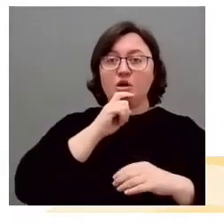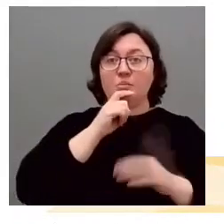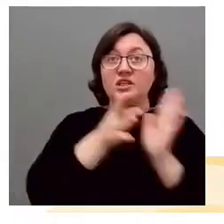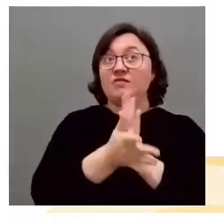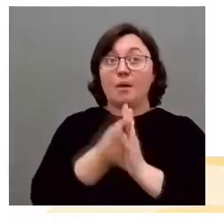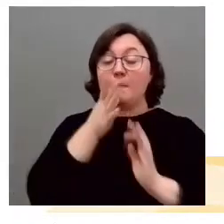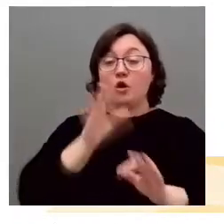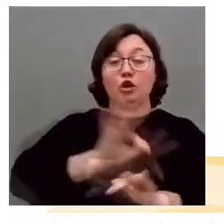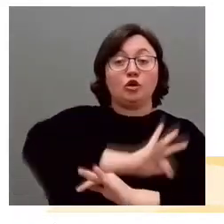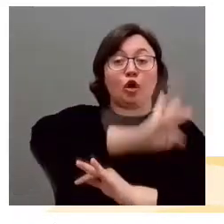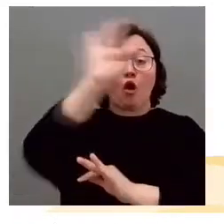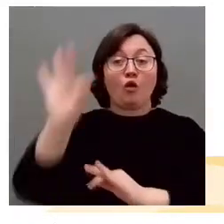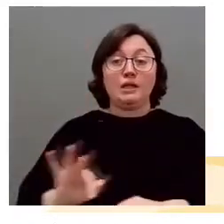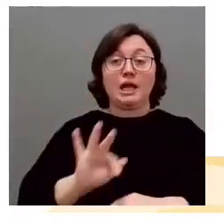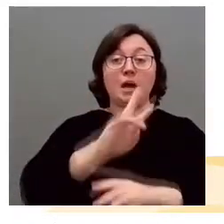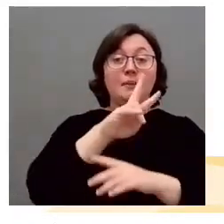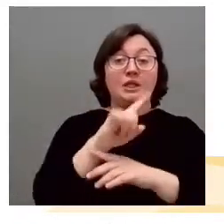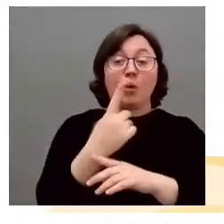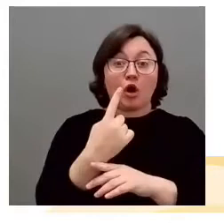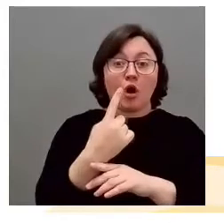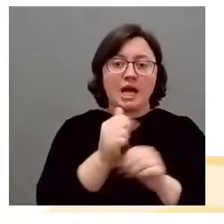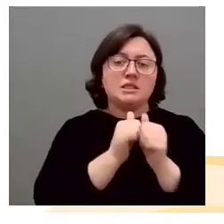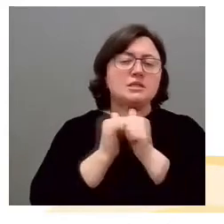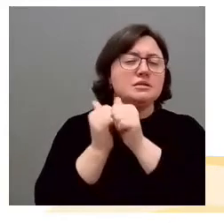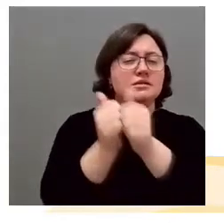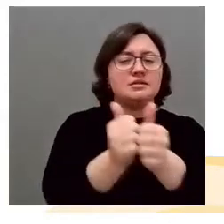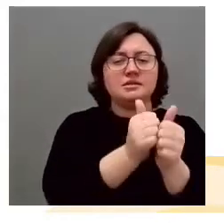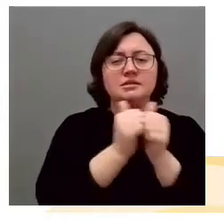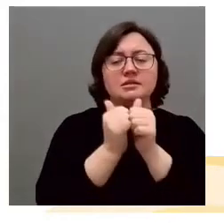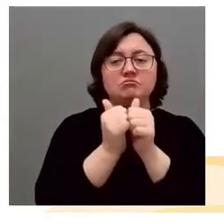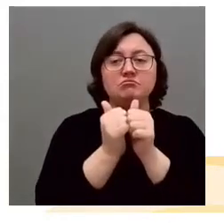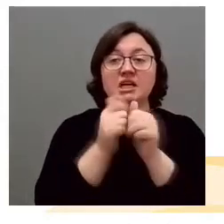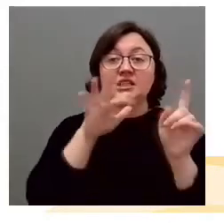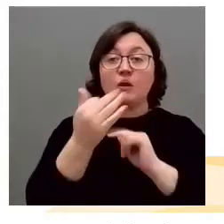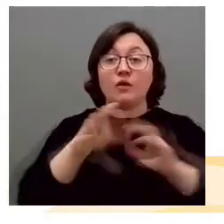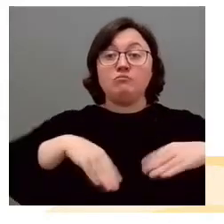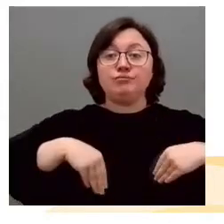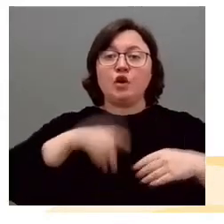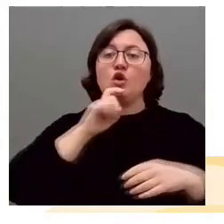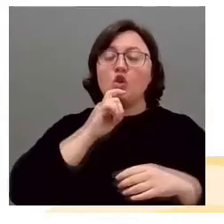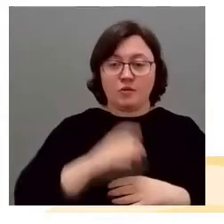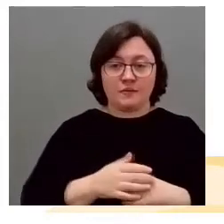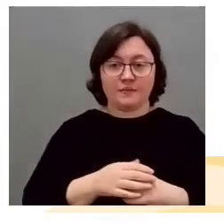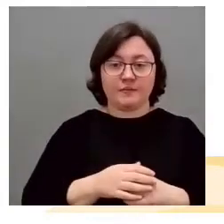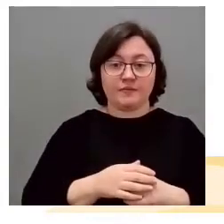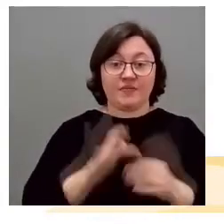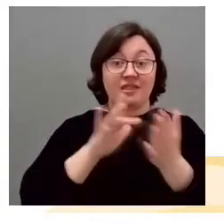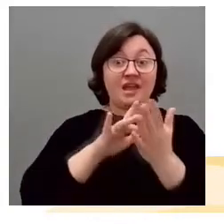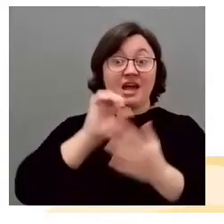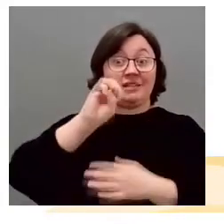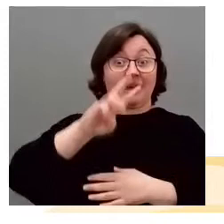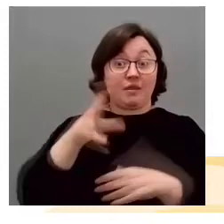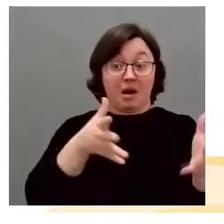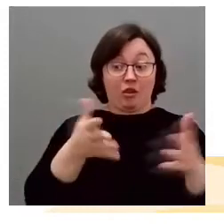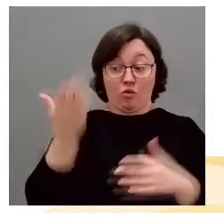horas del día somos necesarias ahí las familias? Bueno, pues desde ese momento, el día 13 de